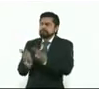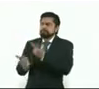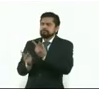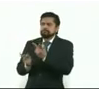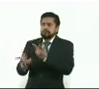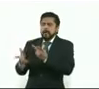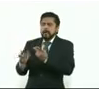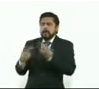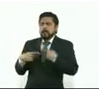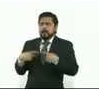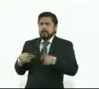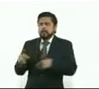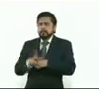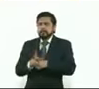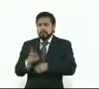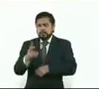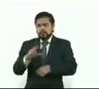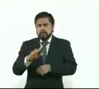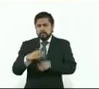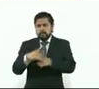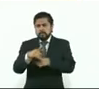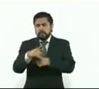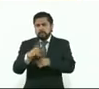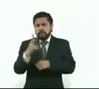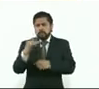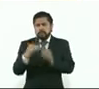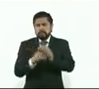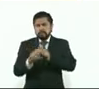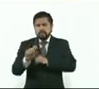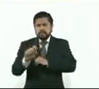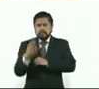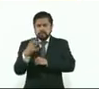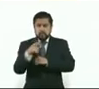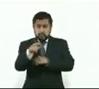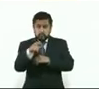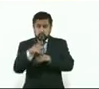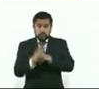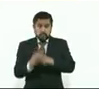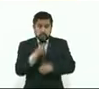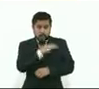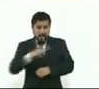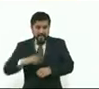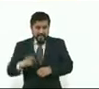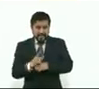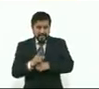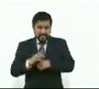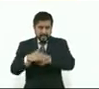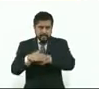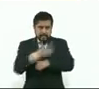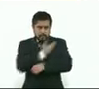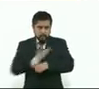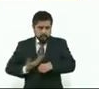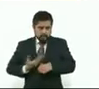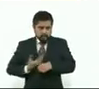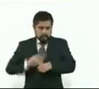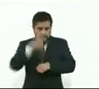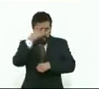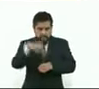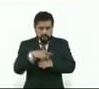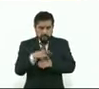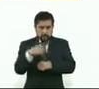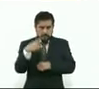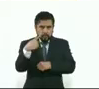en 2024, frente a Monreal y Ebrard, pues está a la cabeza. ¿Qué opinión tiene sobre esta